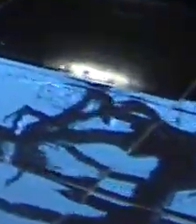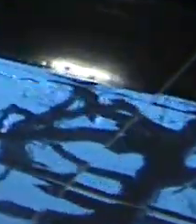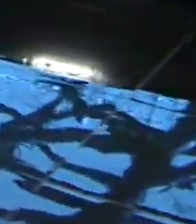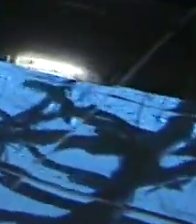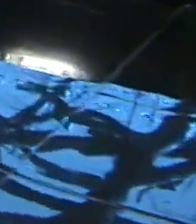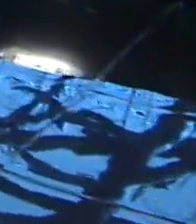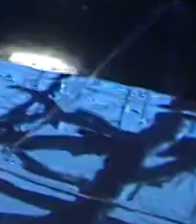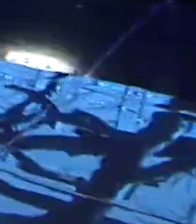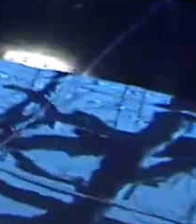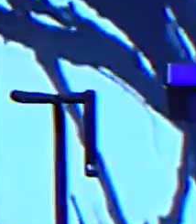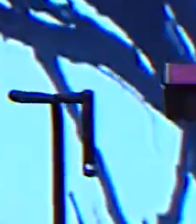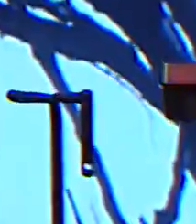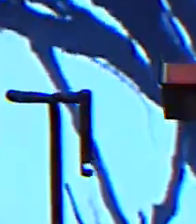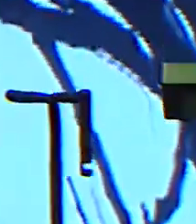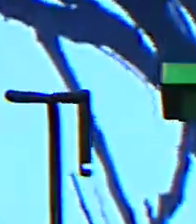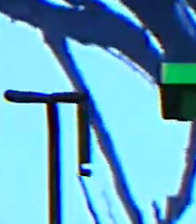Ya